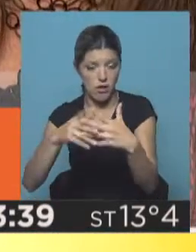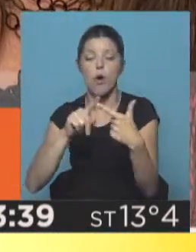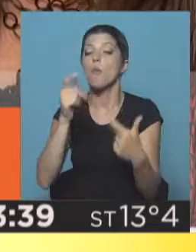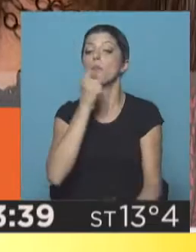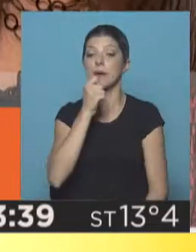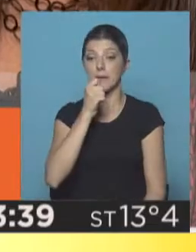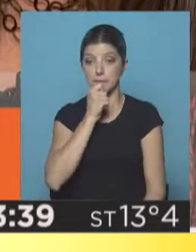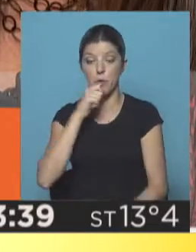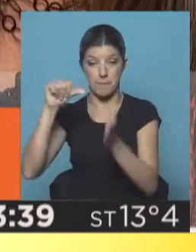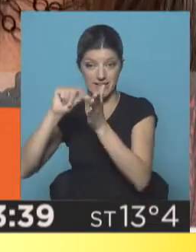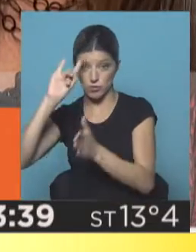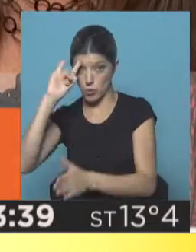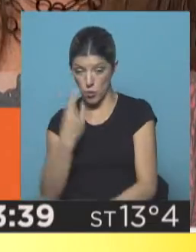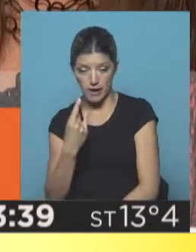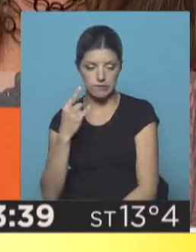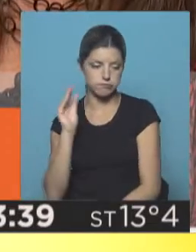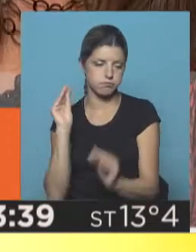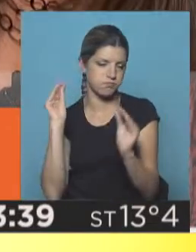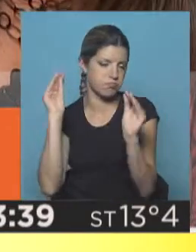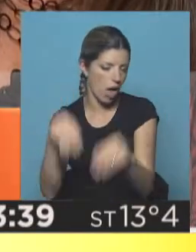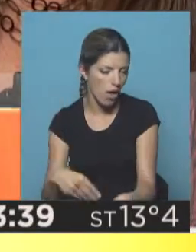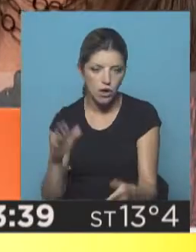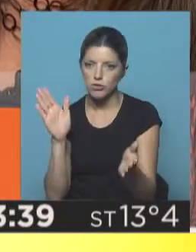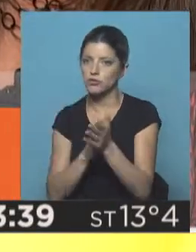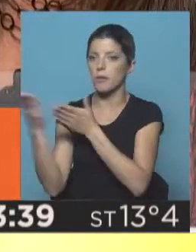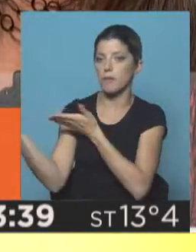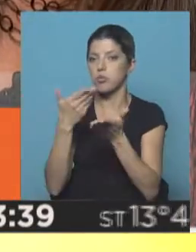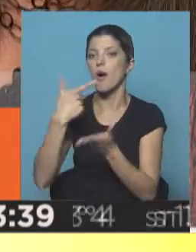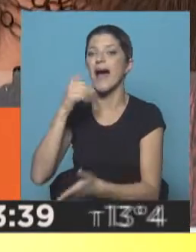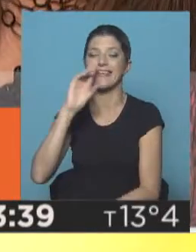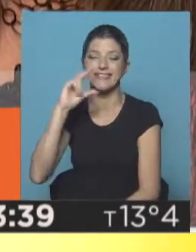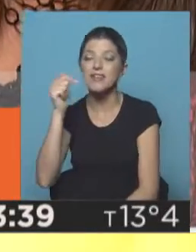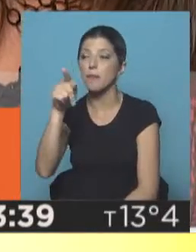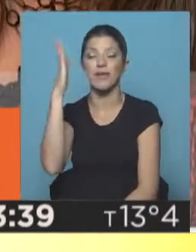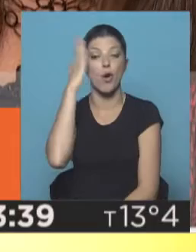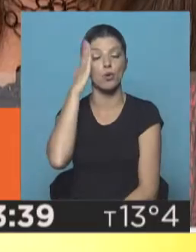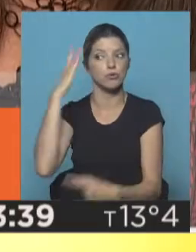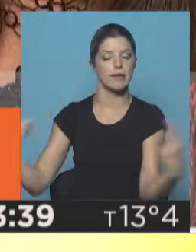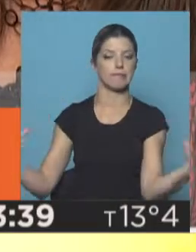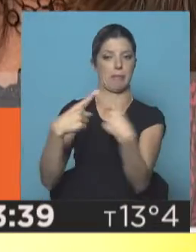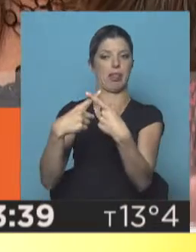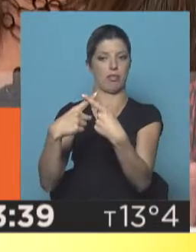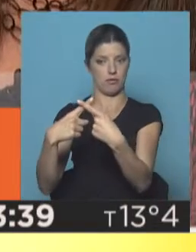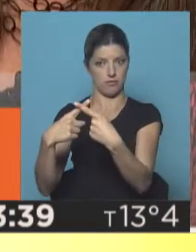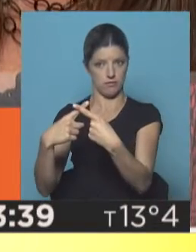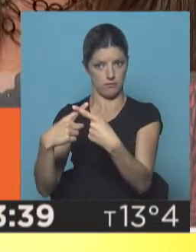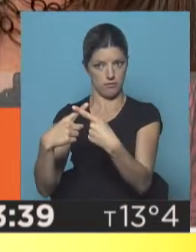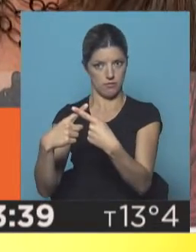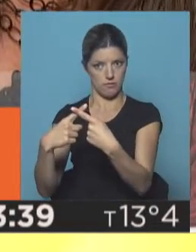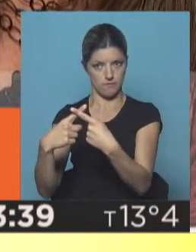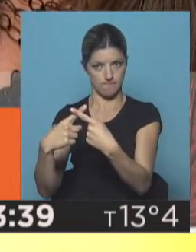Uruguay, que fue un fracaso absoluto con el tema de los sirios. Hay choques culturales y de toda índole que